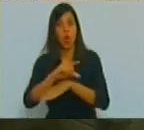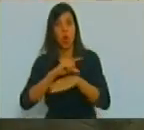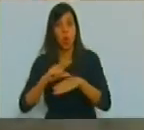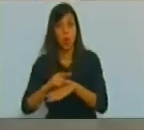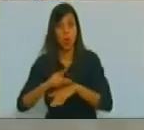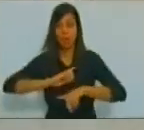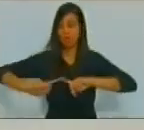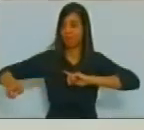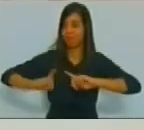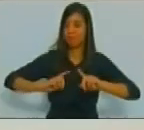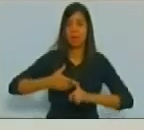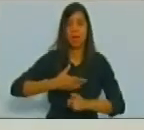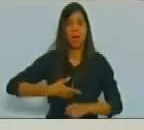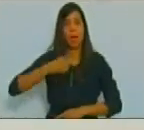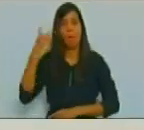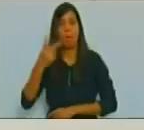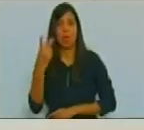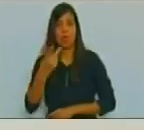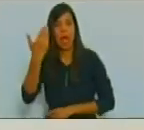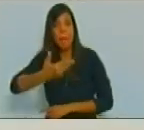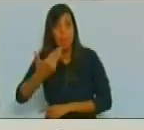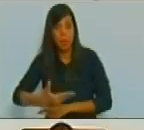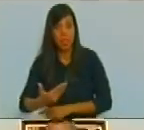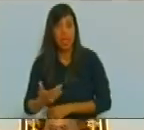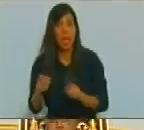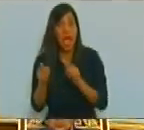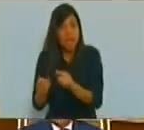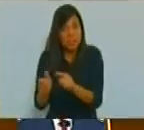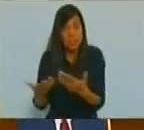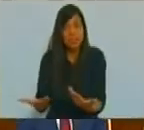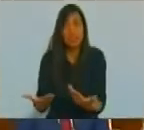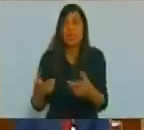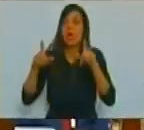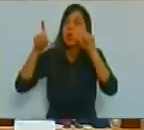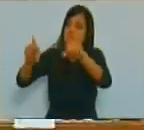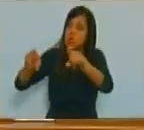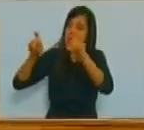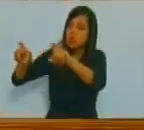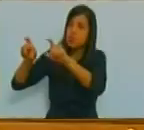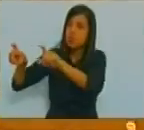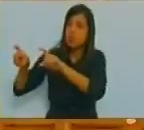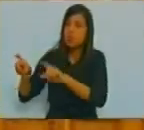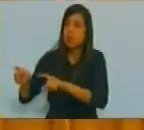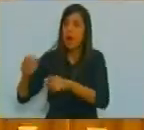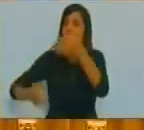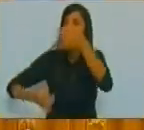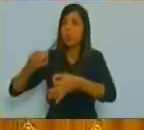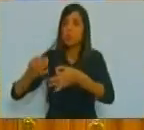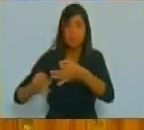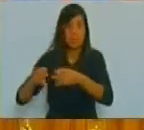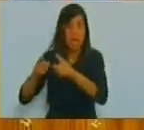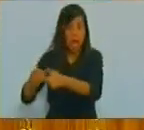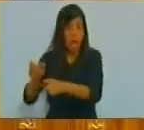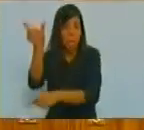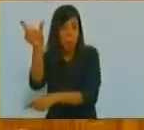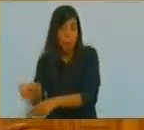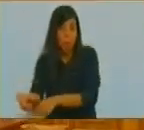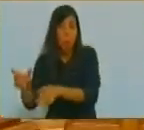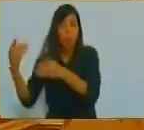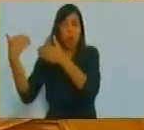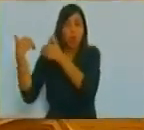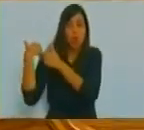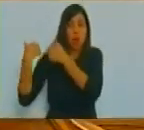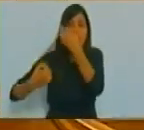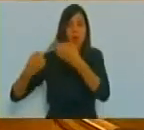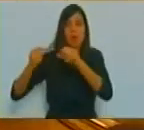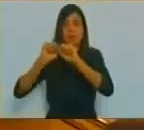políticas adecuadas para que desde allí se forme adecuadamente a quien va a conformar un